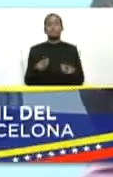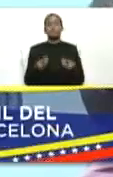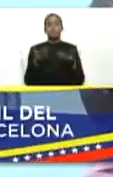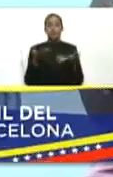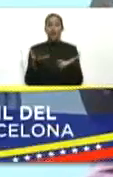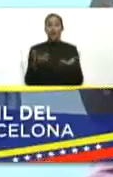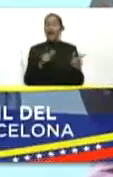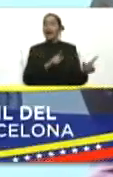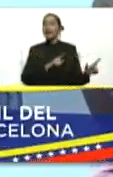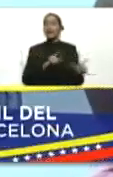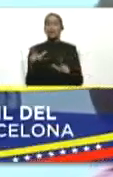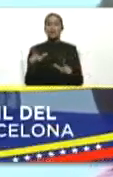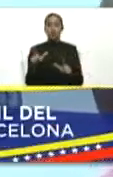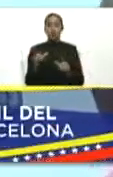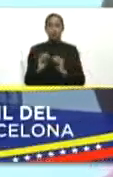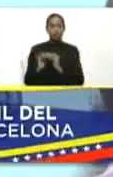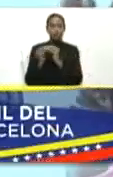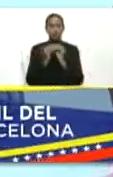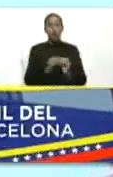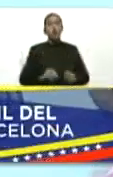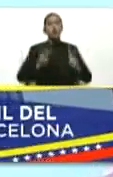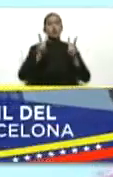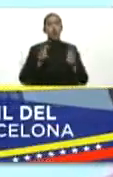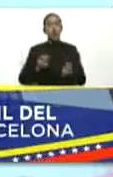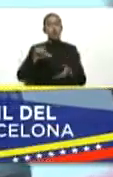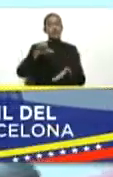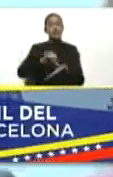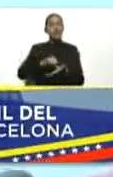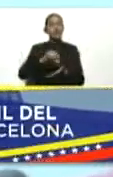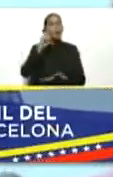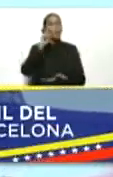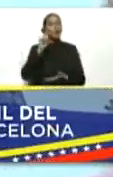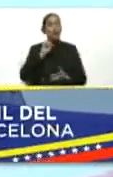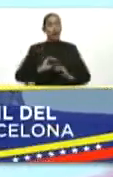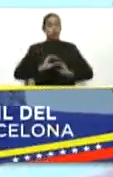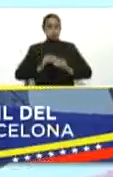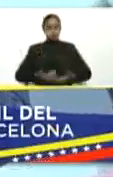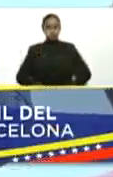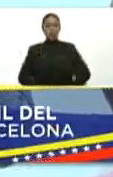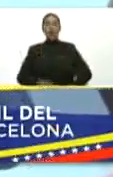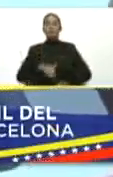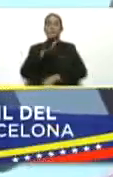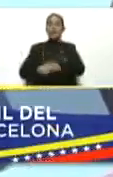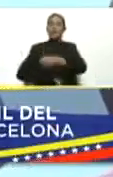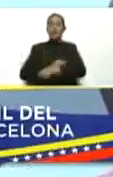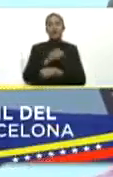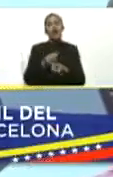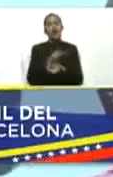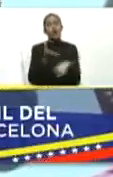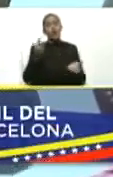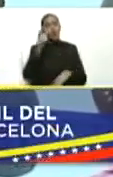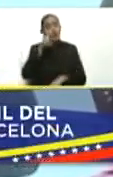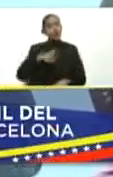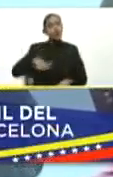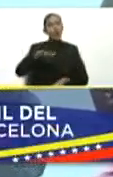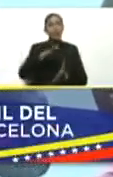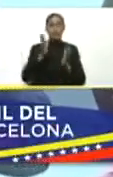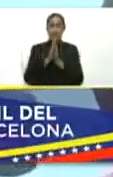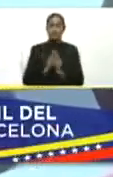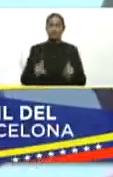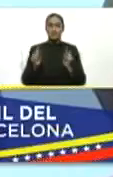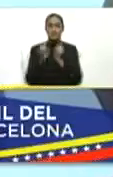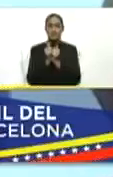paquete este centro materno infantil de Barcelona para todo el pueblo de Anzoátegui.